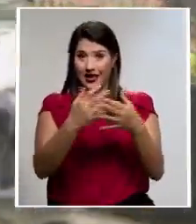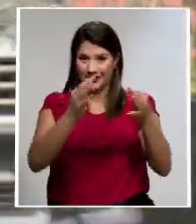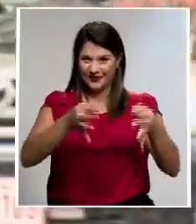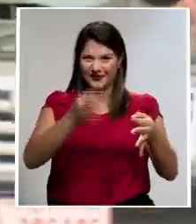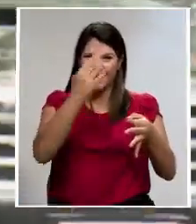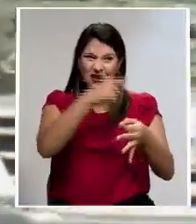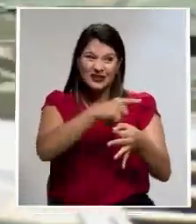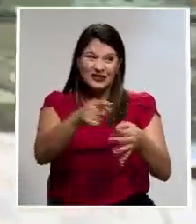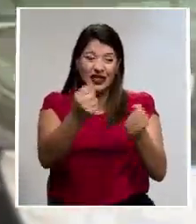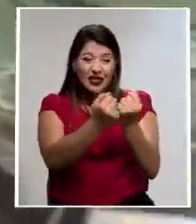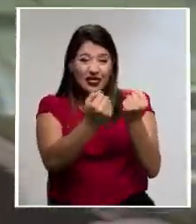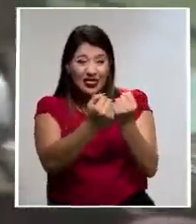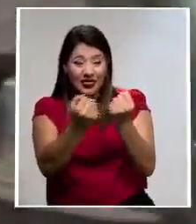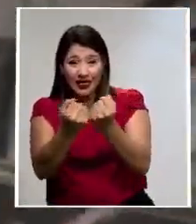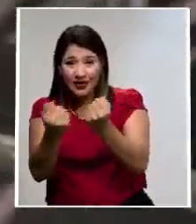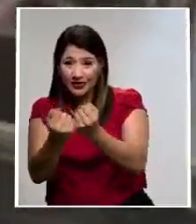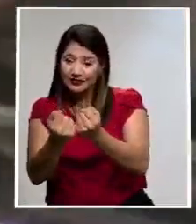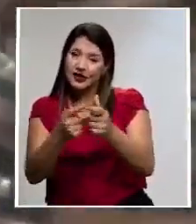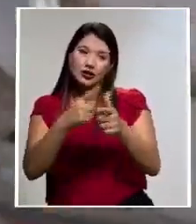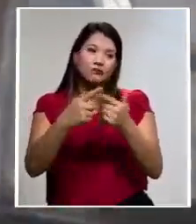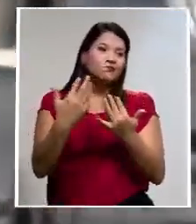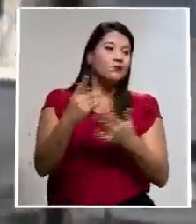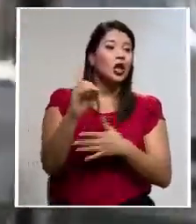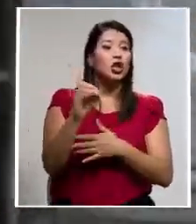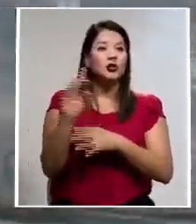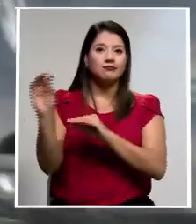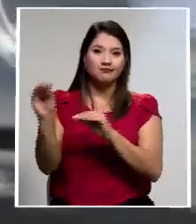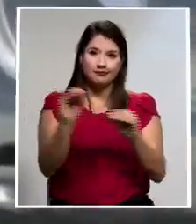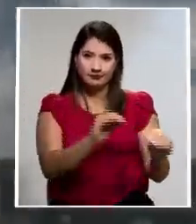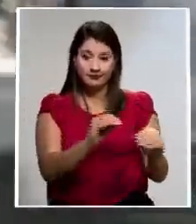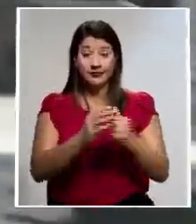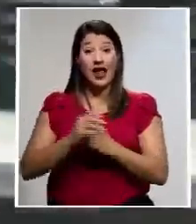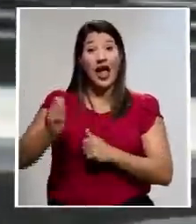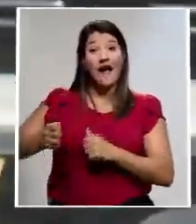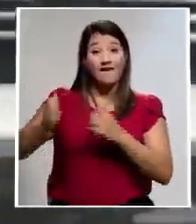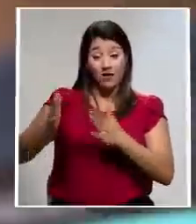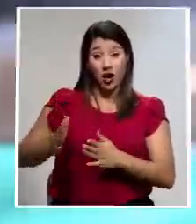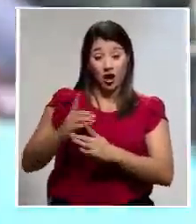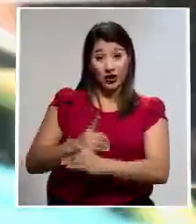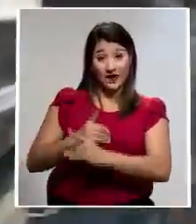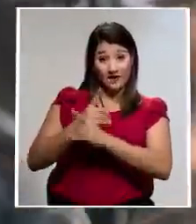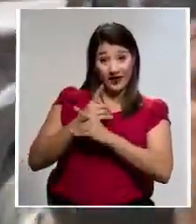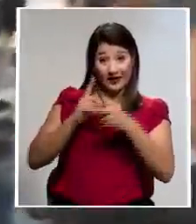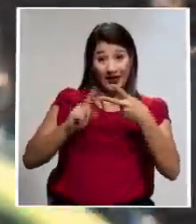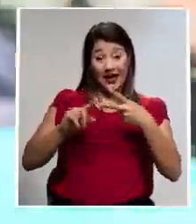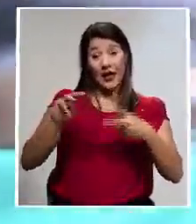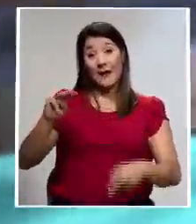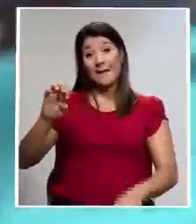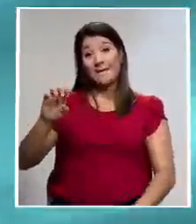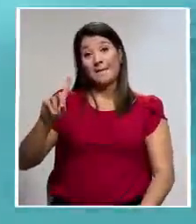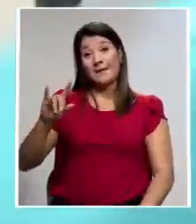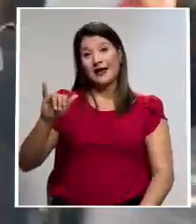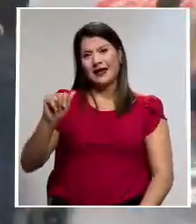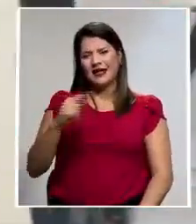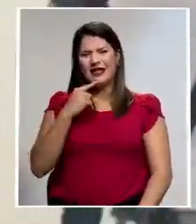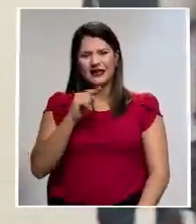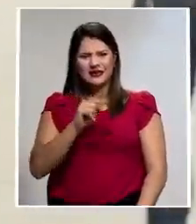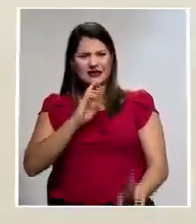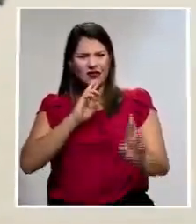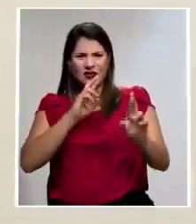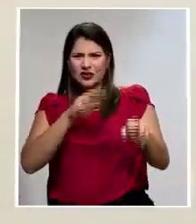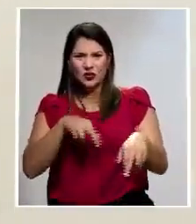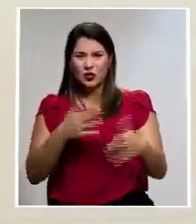Dirección de Adaptación Social le asigne un espacio en una prisión. El abogado Eric Gallens, defensor de Mélida Solís, calificó la resolución del juez de